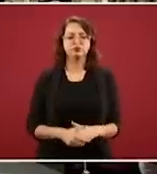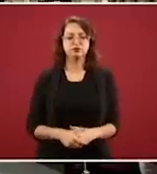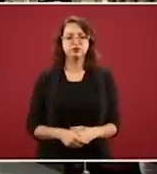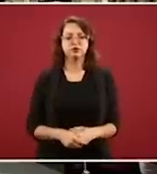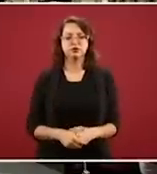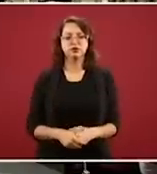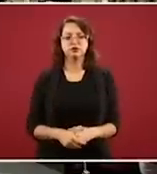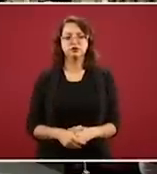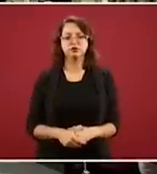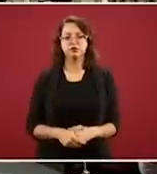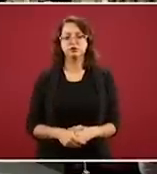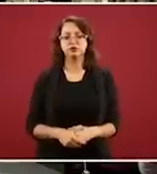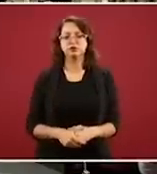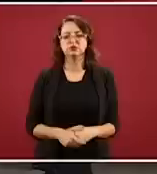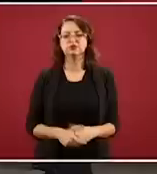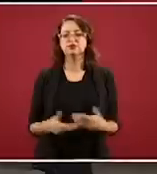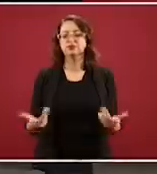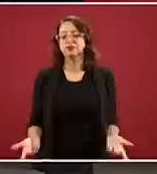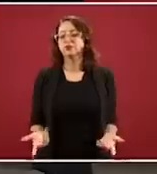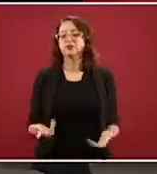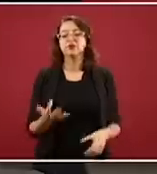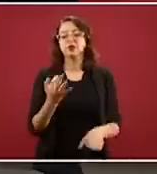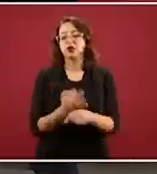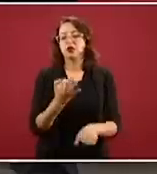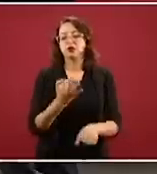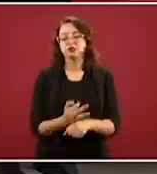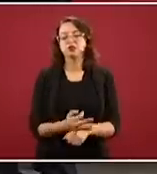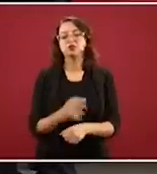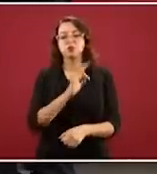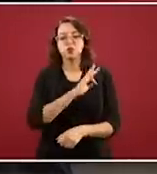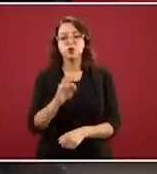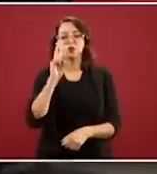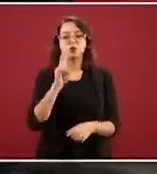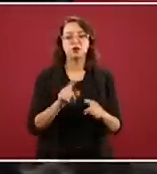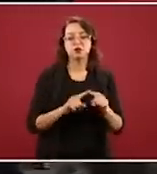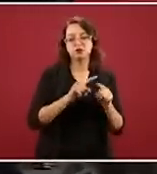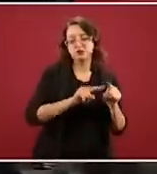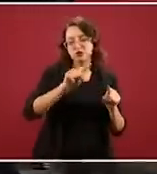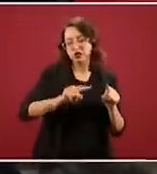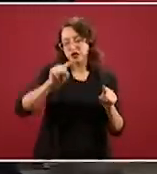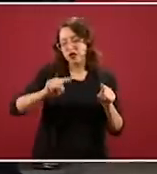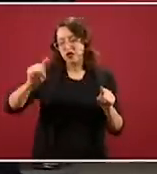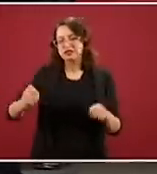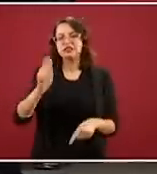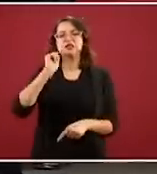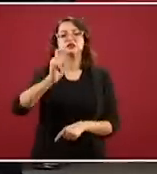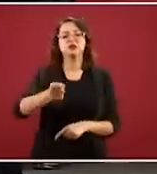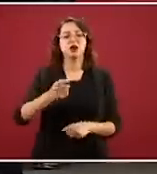Bueno, este es el comportamiento del homicidio doloso. Aquí hay que ver